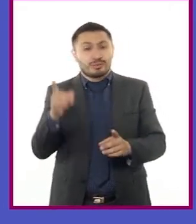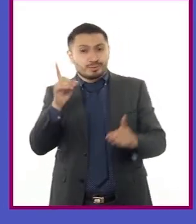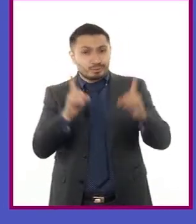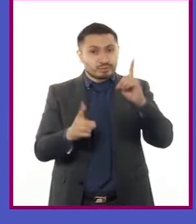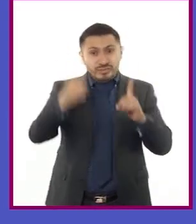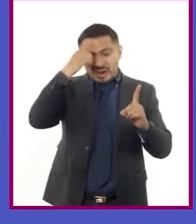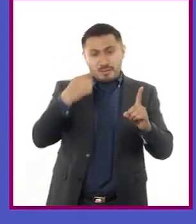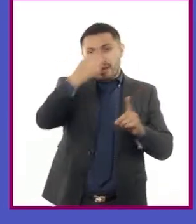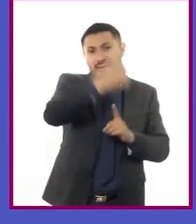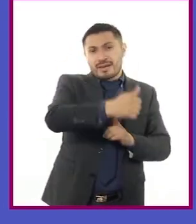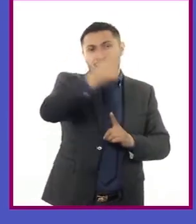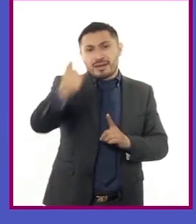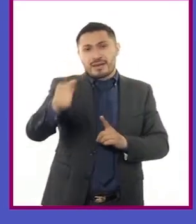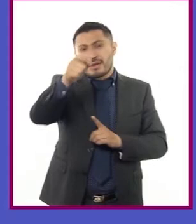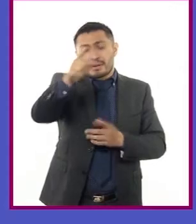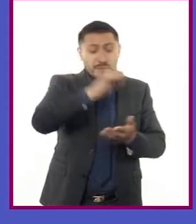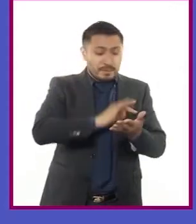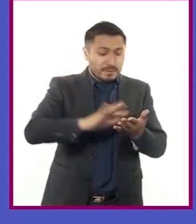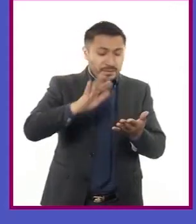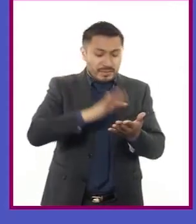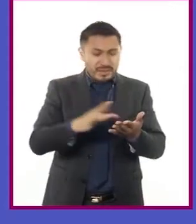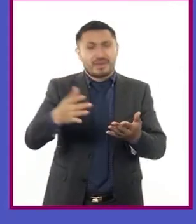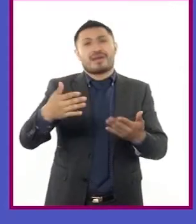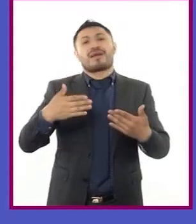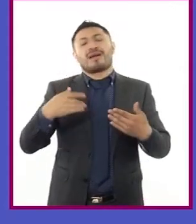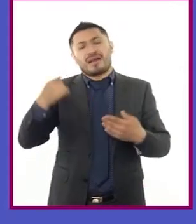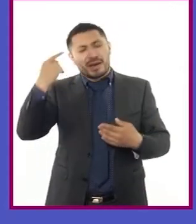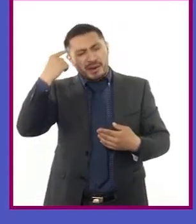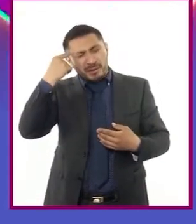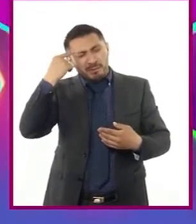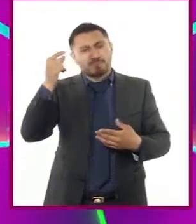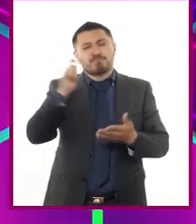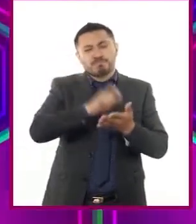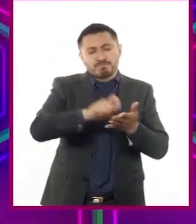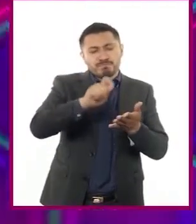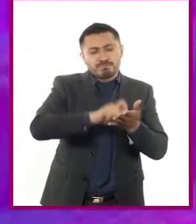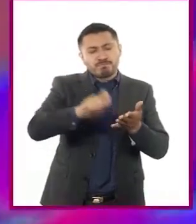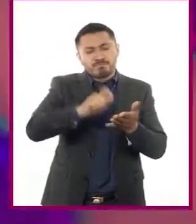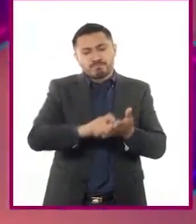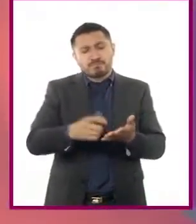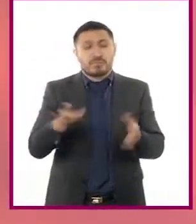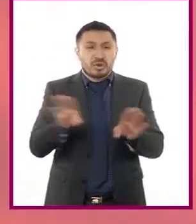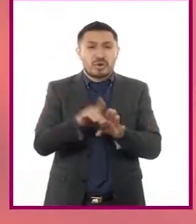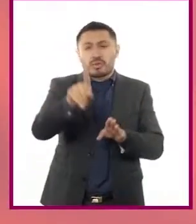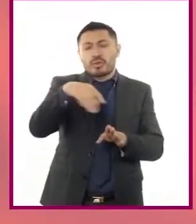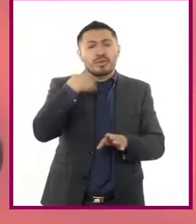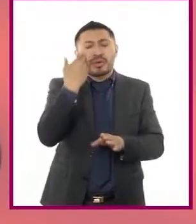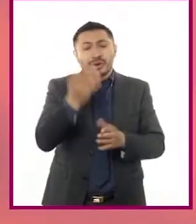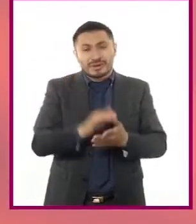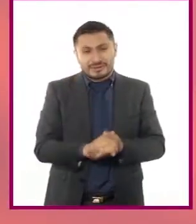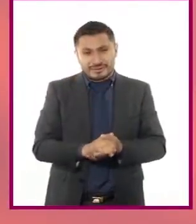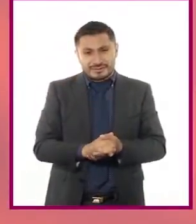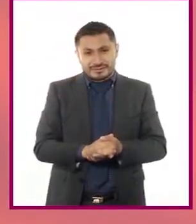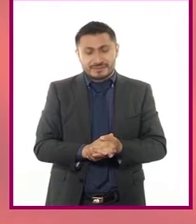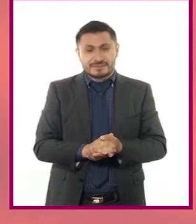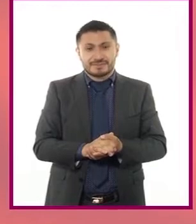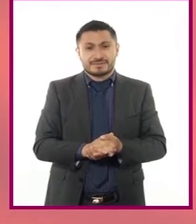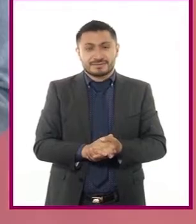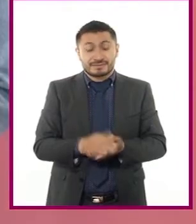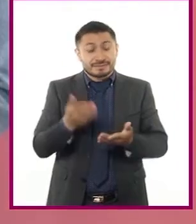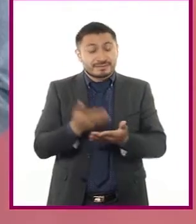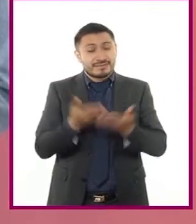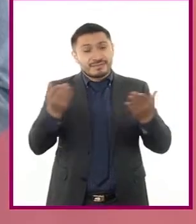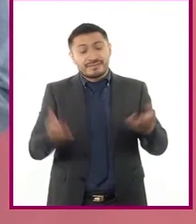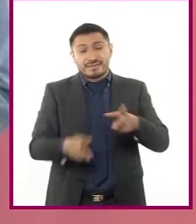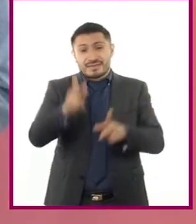cada lector termine de escribir el poema. ¿Qué te parece si ahora hablamos de uno de